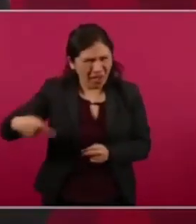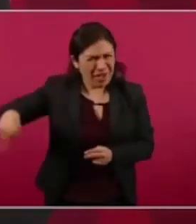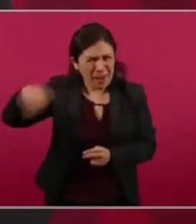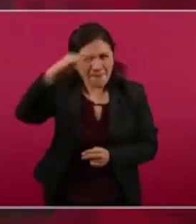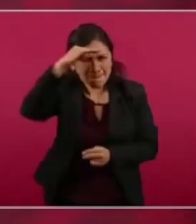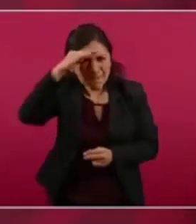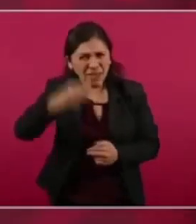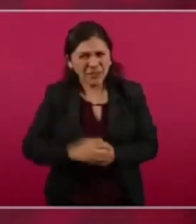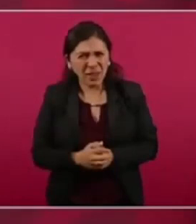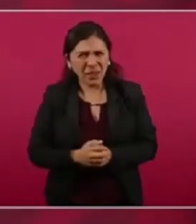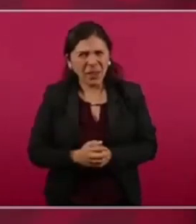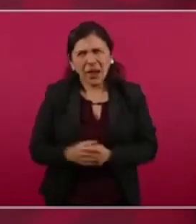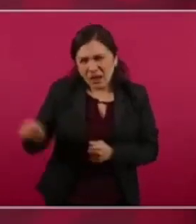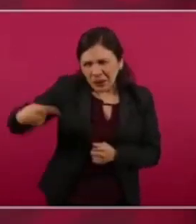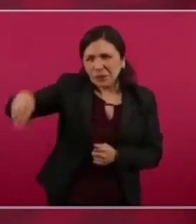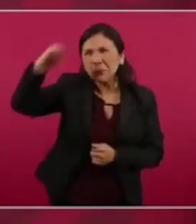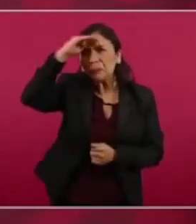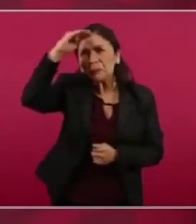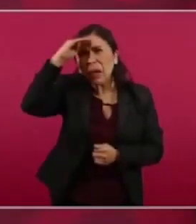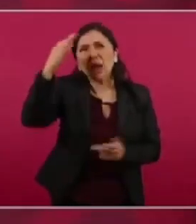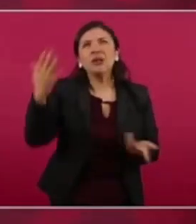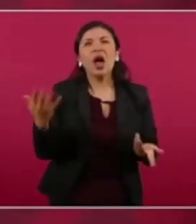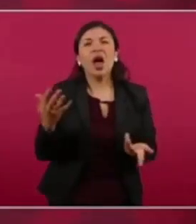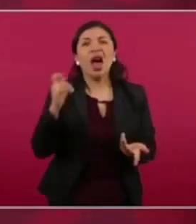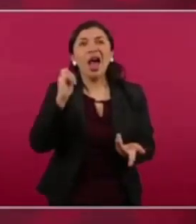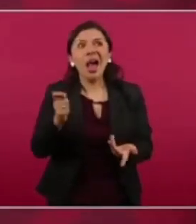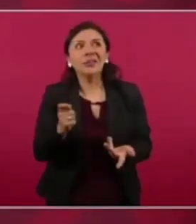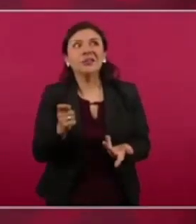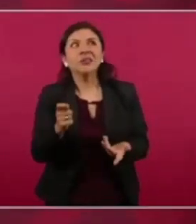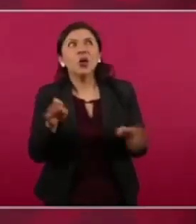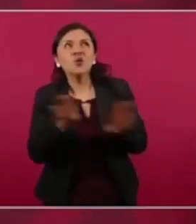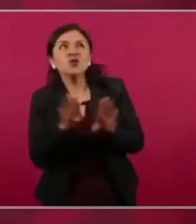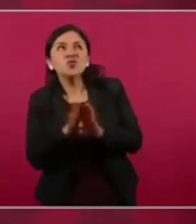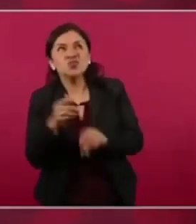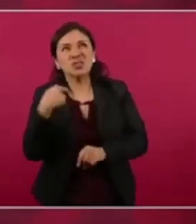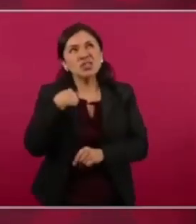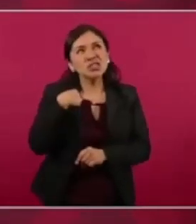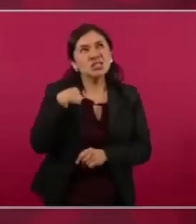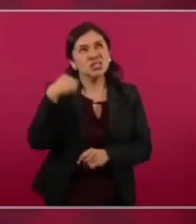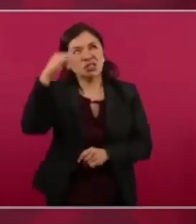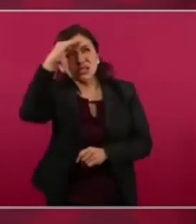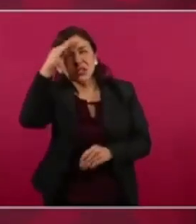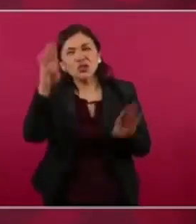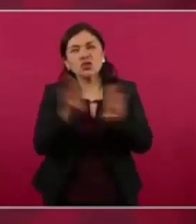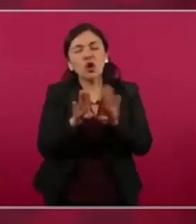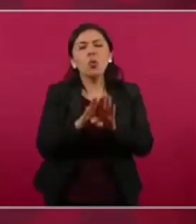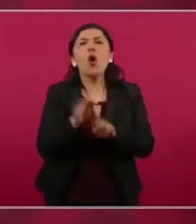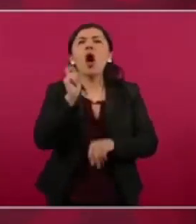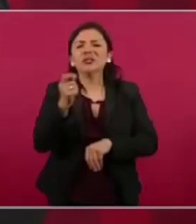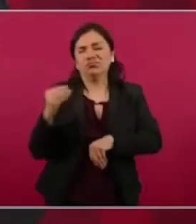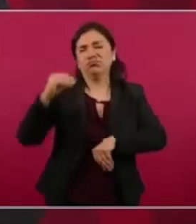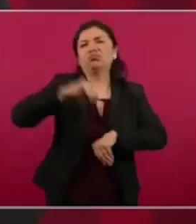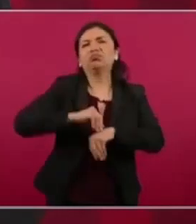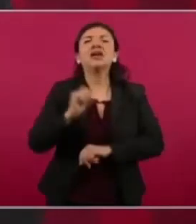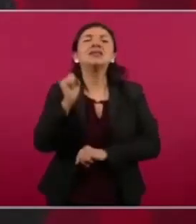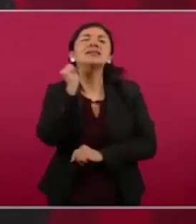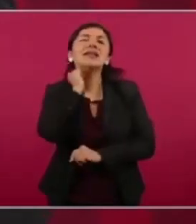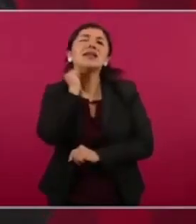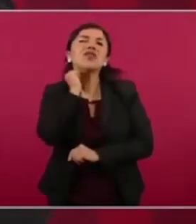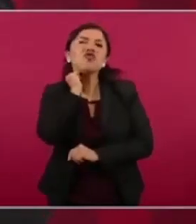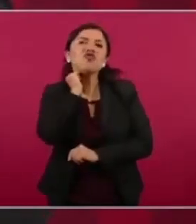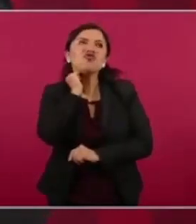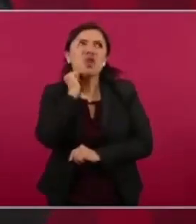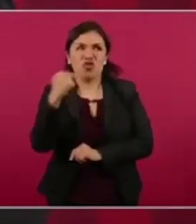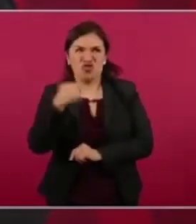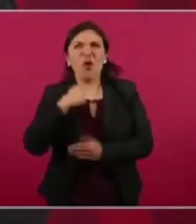no está pensando en que de esta manera, repito, como senador, y me